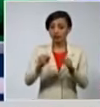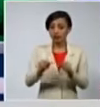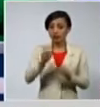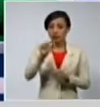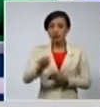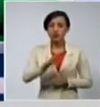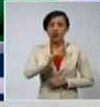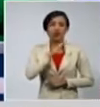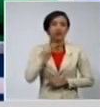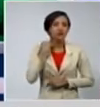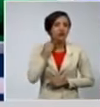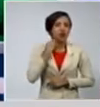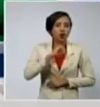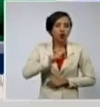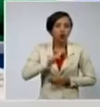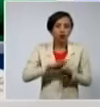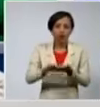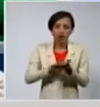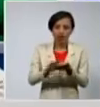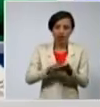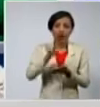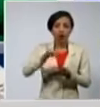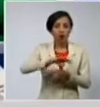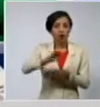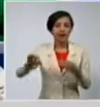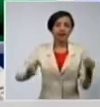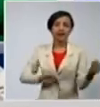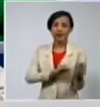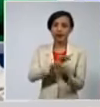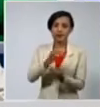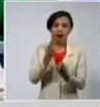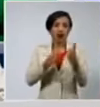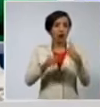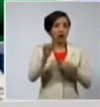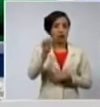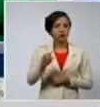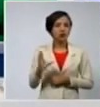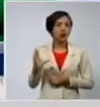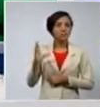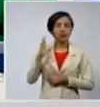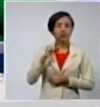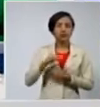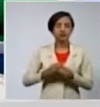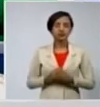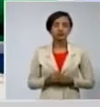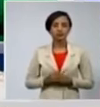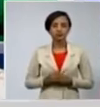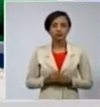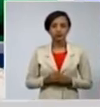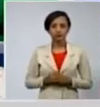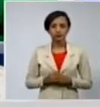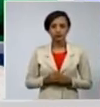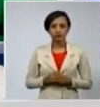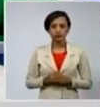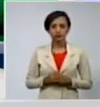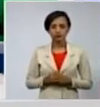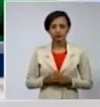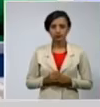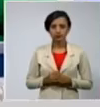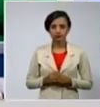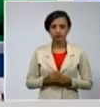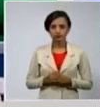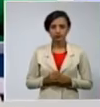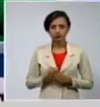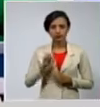asintomáticos. Esto ha ido cambiando. Algunas personas me han dicho, Lázaro, bueno, y es que esto tiene que ver con que la